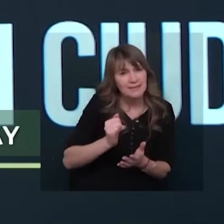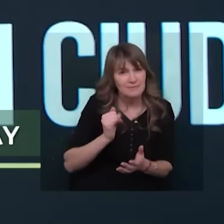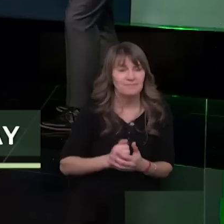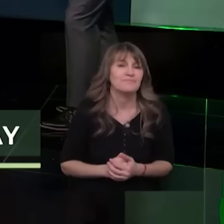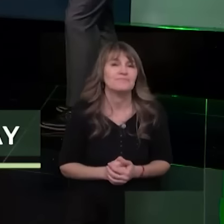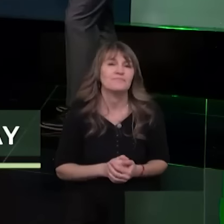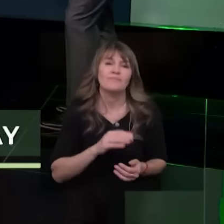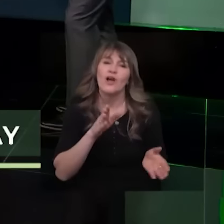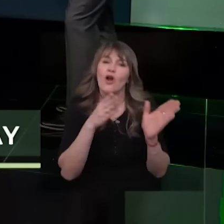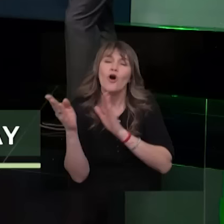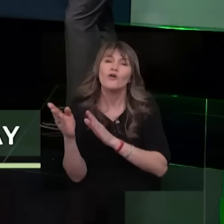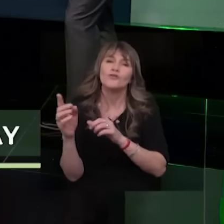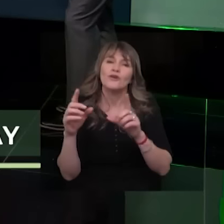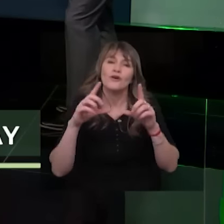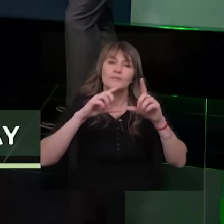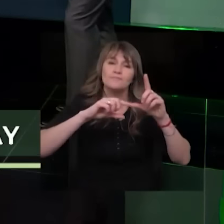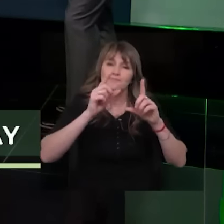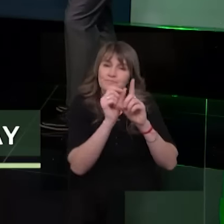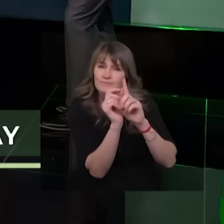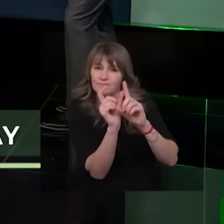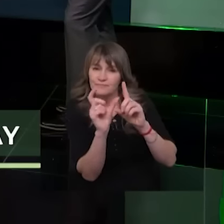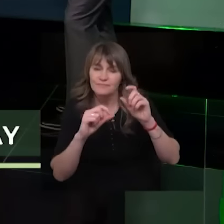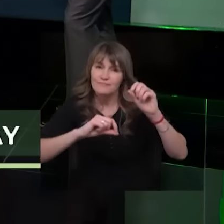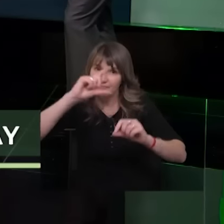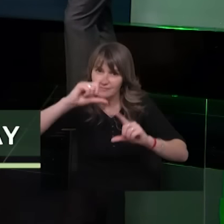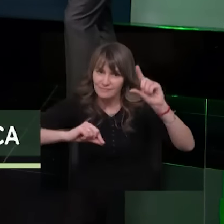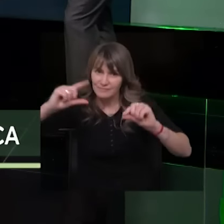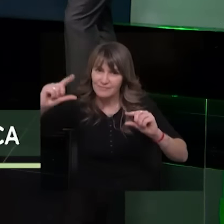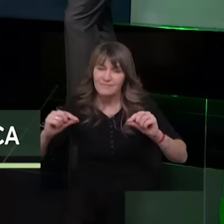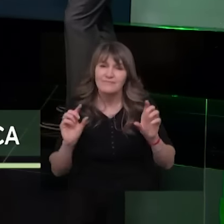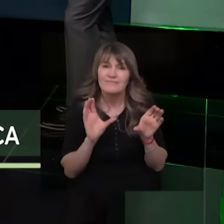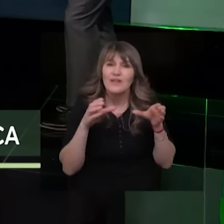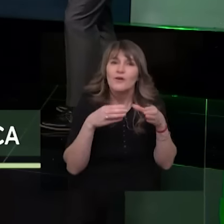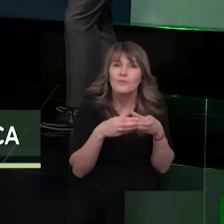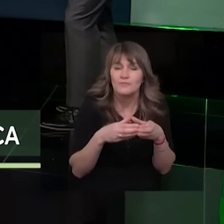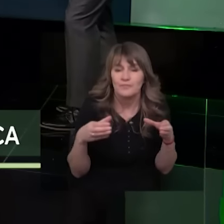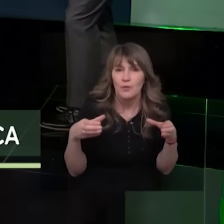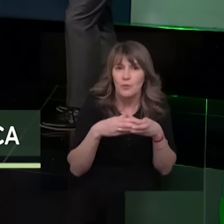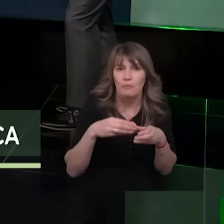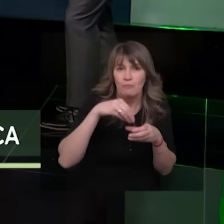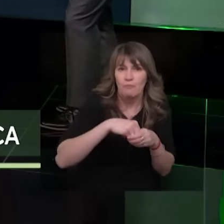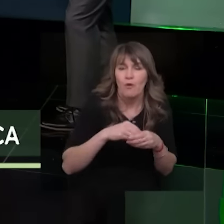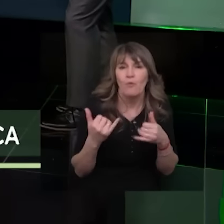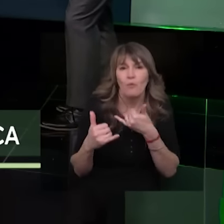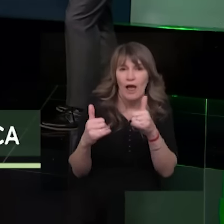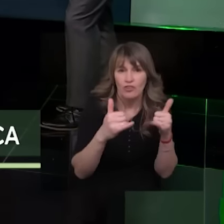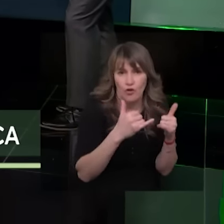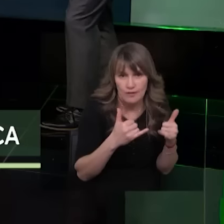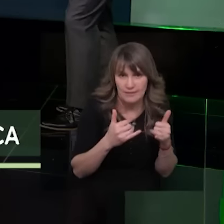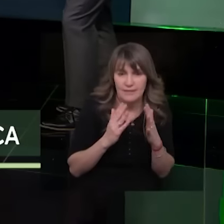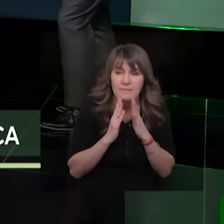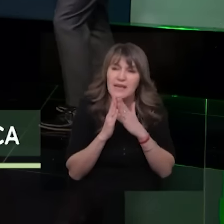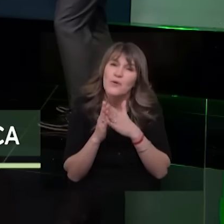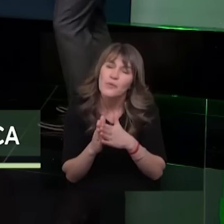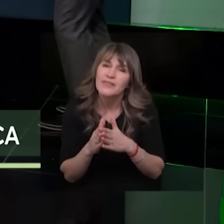ya tiene más que ver con el nivel del plantel o sea preguntamos al panel de la ucina de percepción